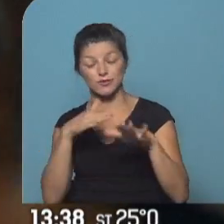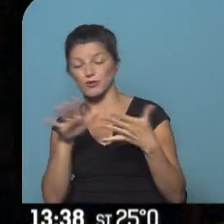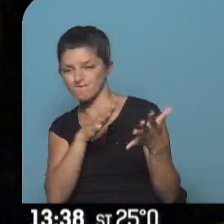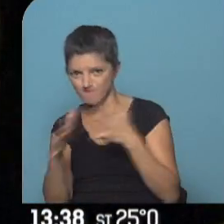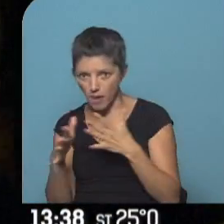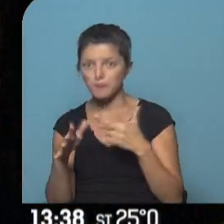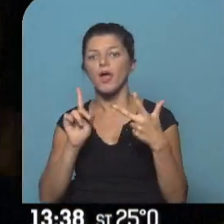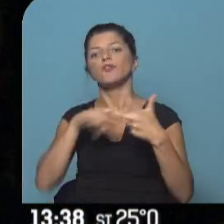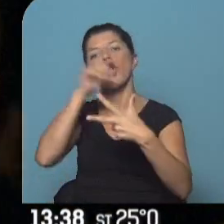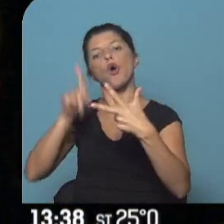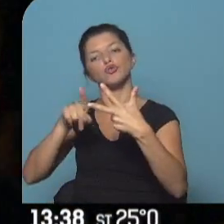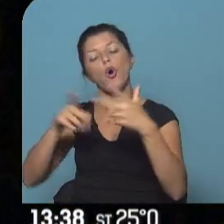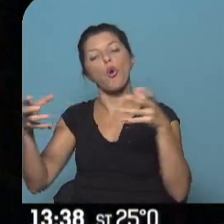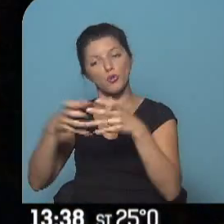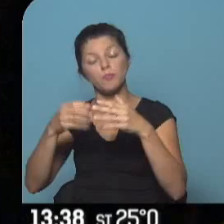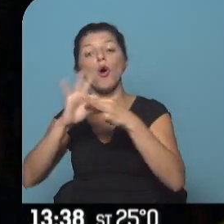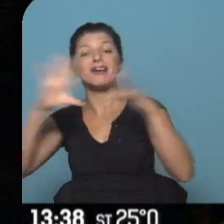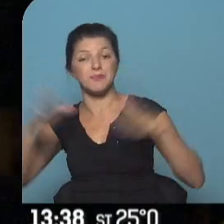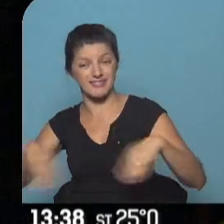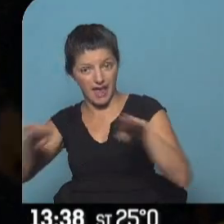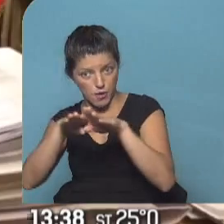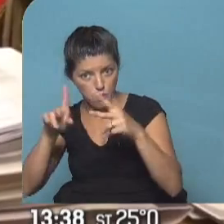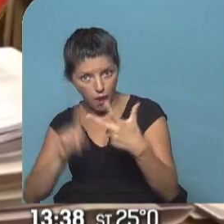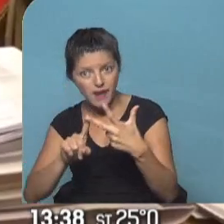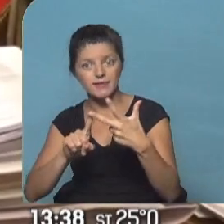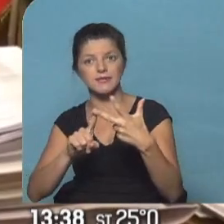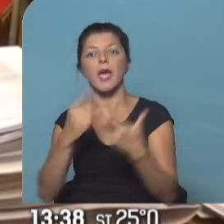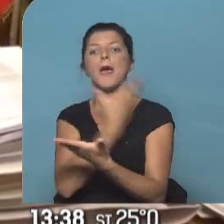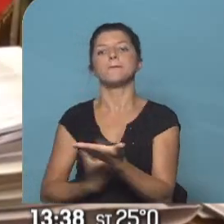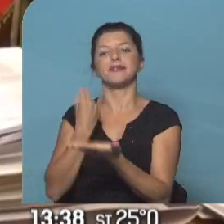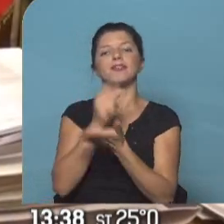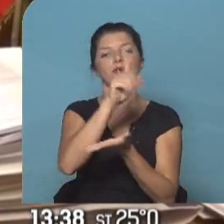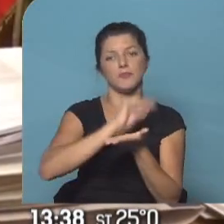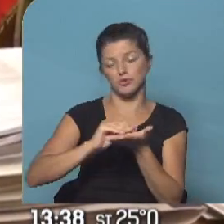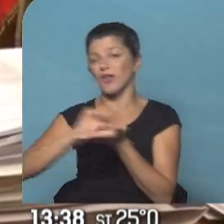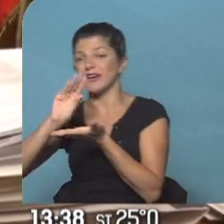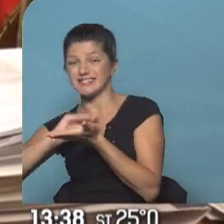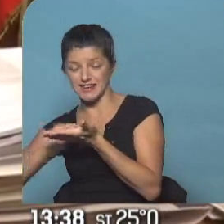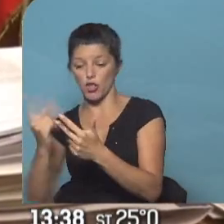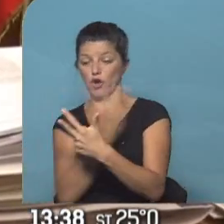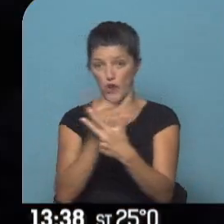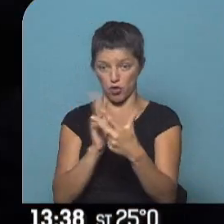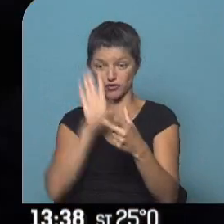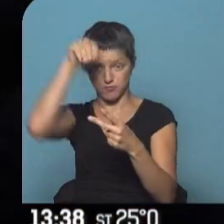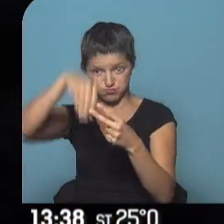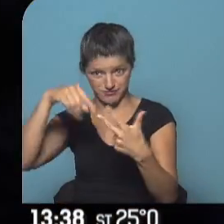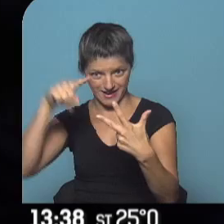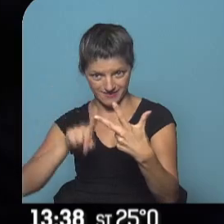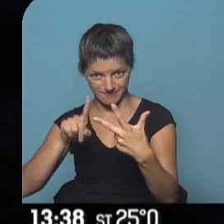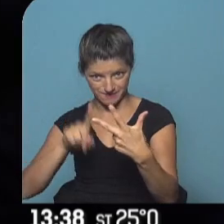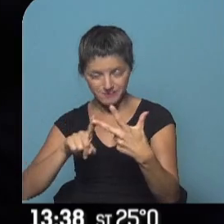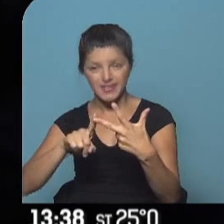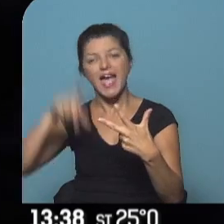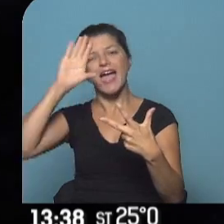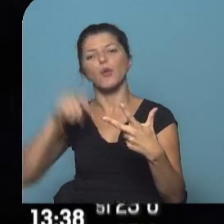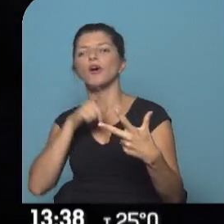e Iguales, una agrupación a la que adhirieron los presidentes de la Cámara de Diputados y Senadores, Laura Boldrini, y el juez antimafia